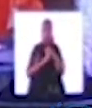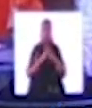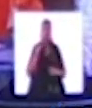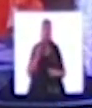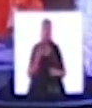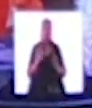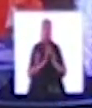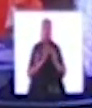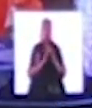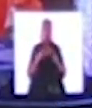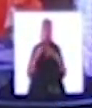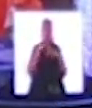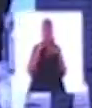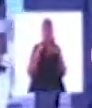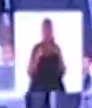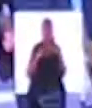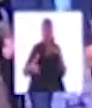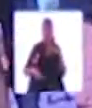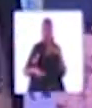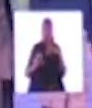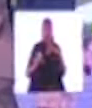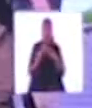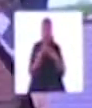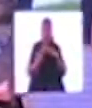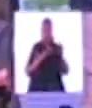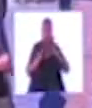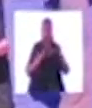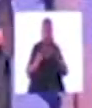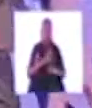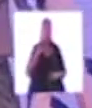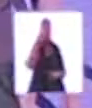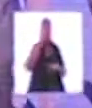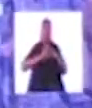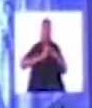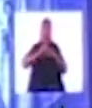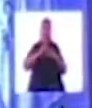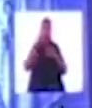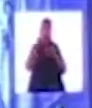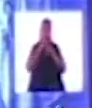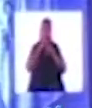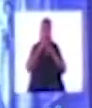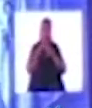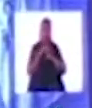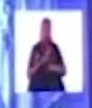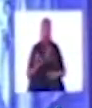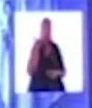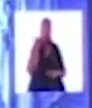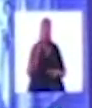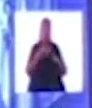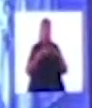de los 3 órdenes de gobierno por acabar con la violencia. Las distintas